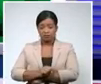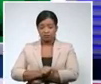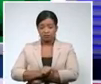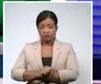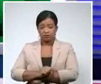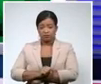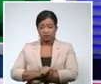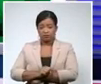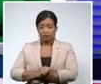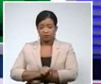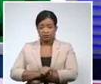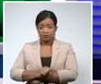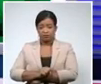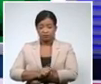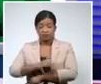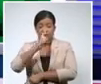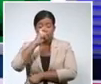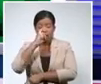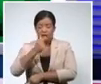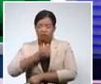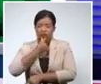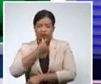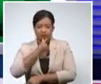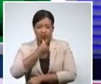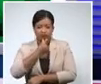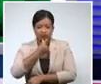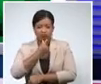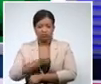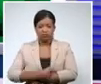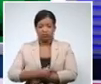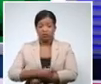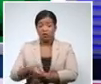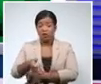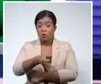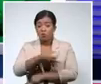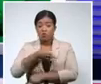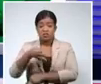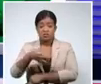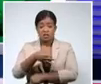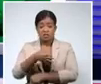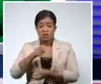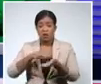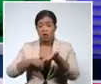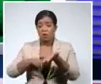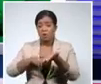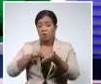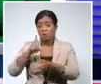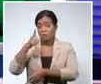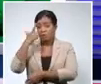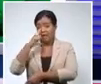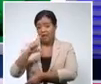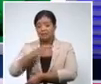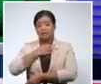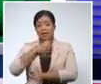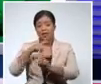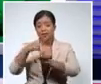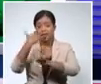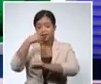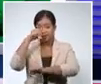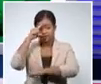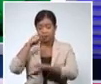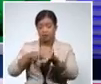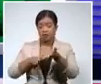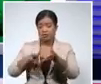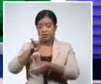o sea, edades muy avanzadas, del municipio Placetas, en la provincia de Villa Clara, contacto